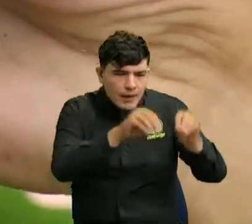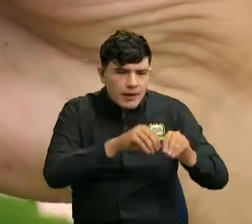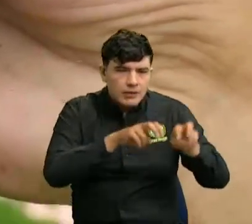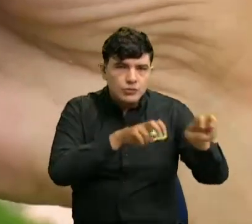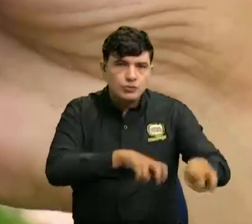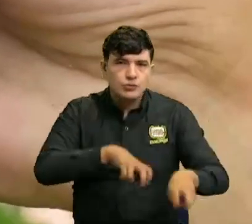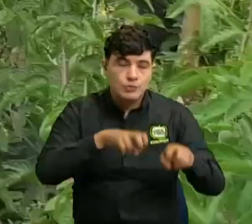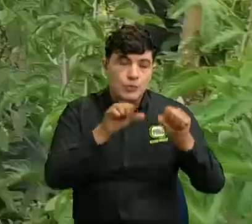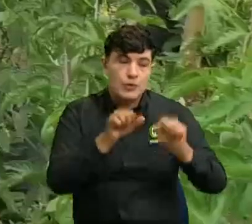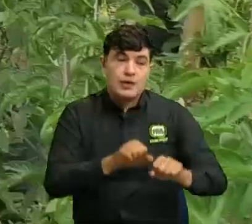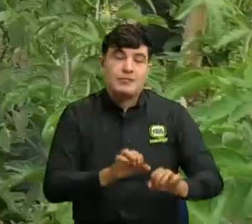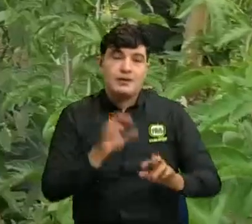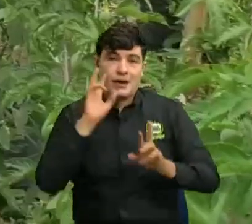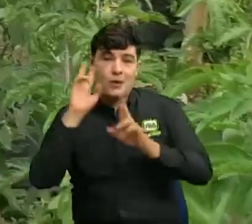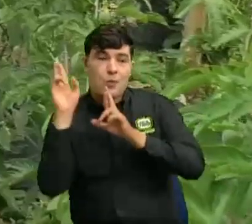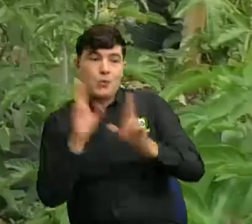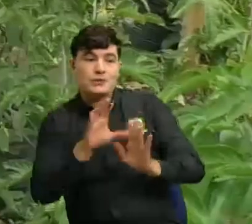y alta demanda en el exterior